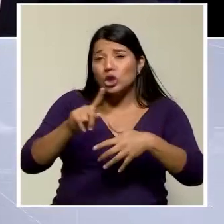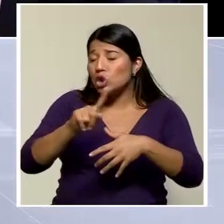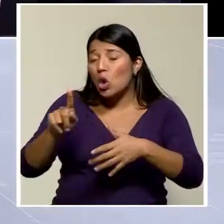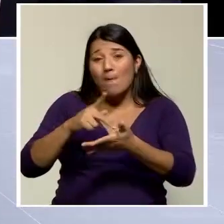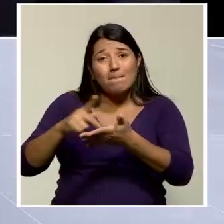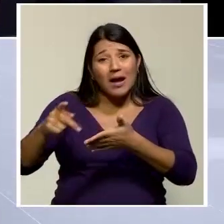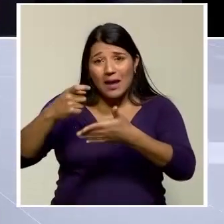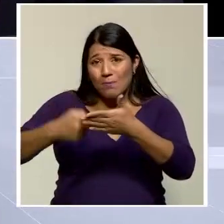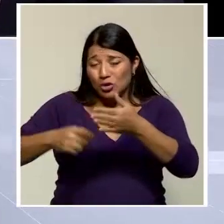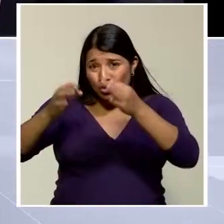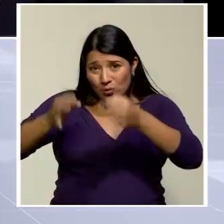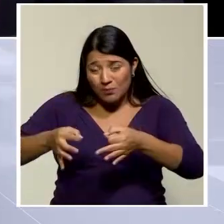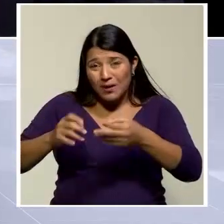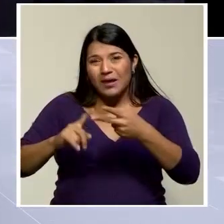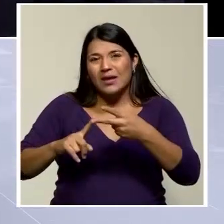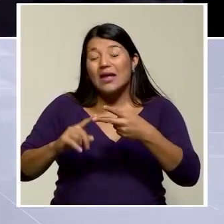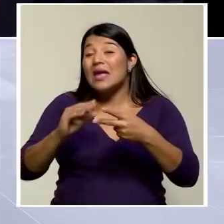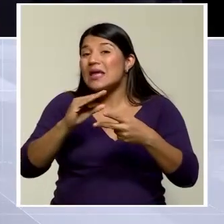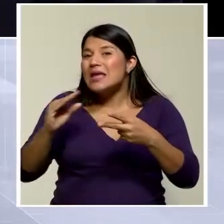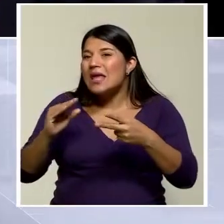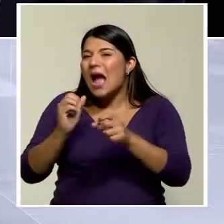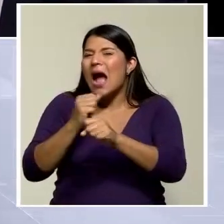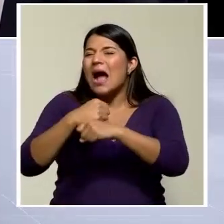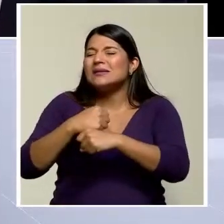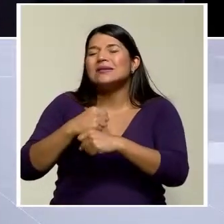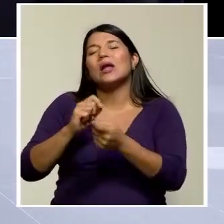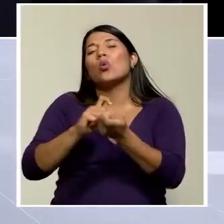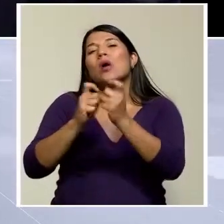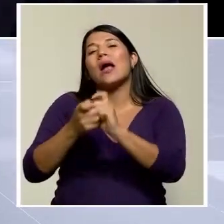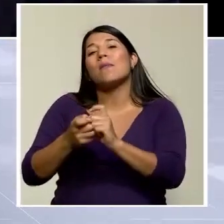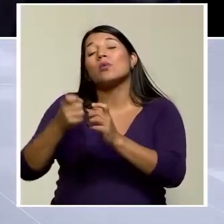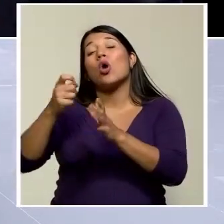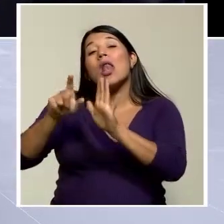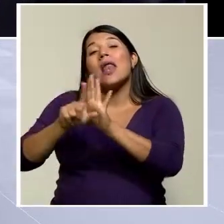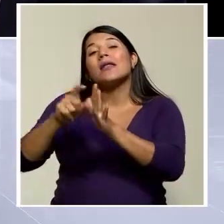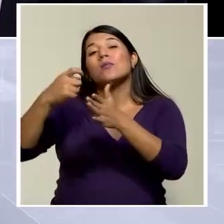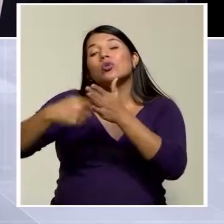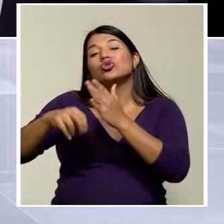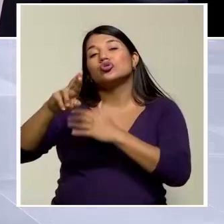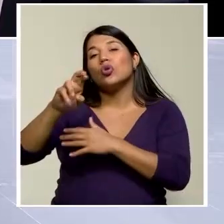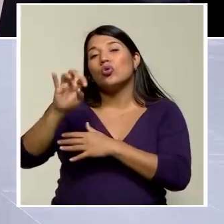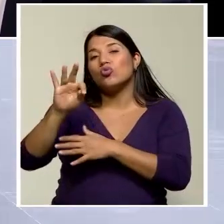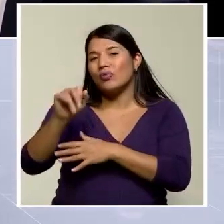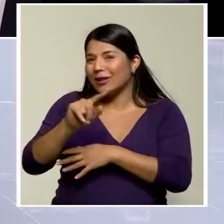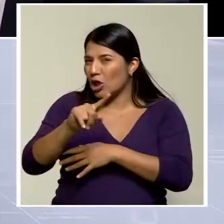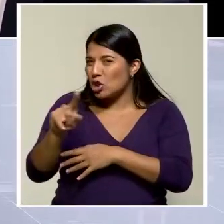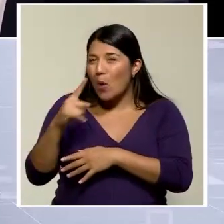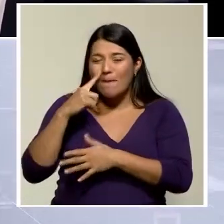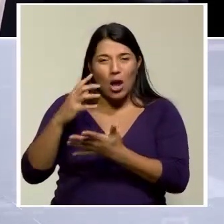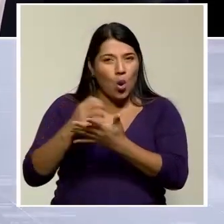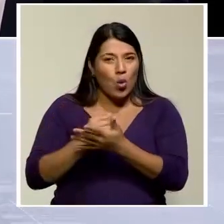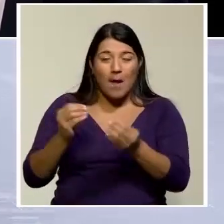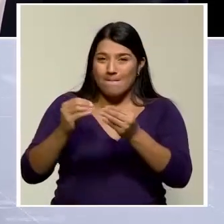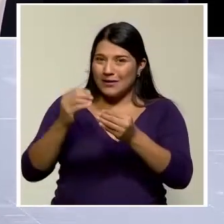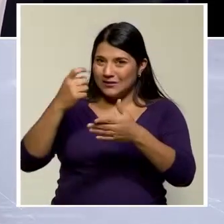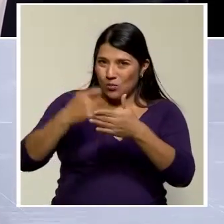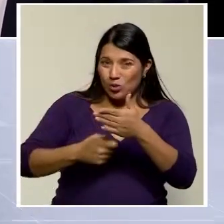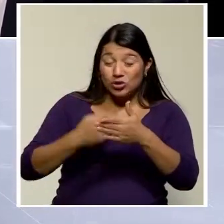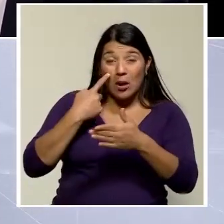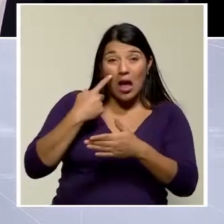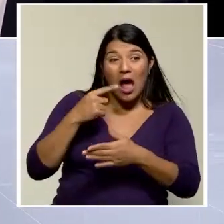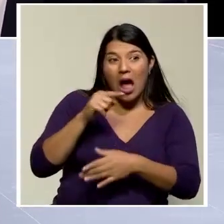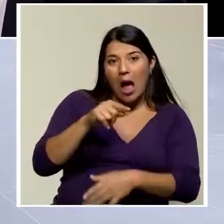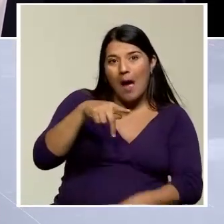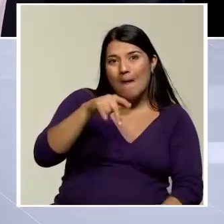reforma integral de la ley del impuesto sobre la renta, no para cobrarle más impuestos a las pymes, a las pequeñas empresas, a los trabajadores